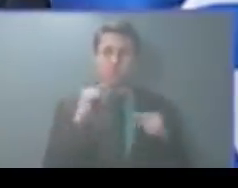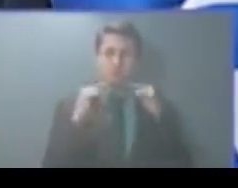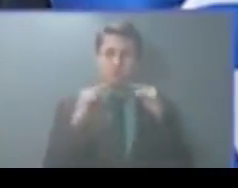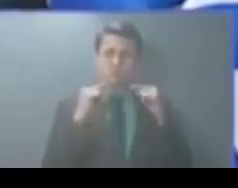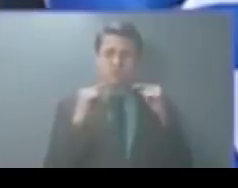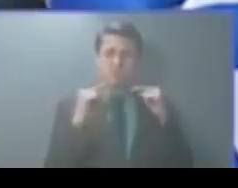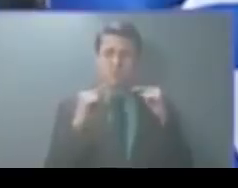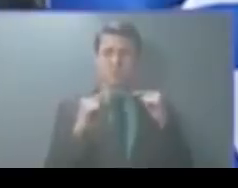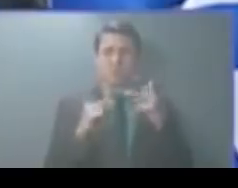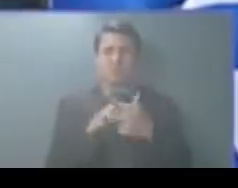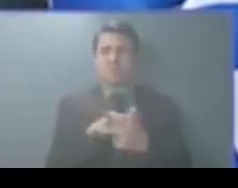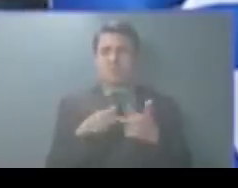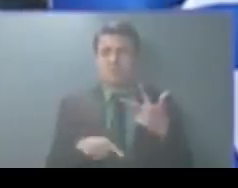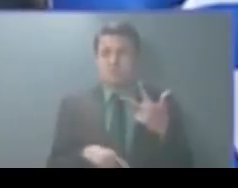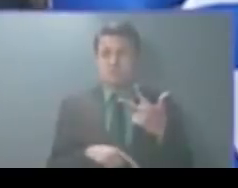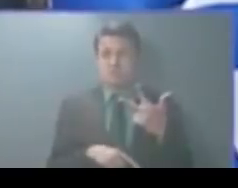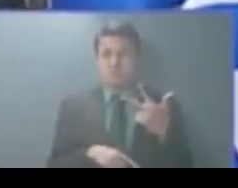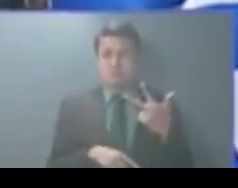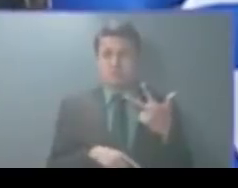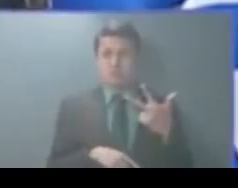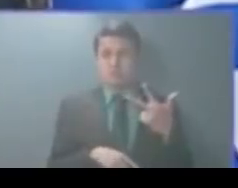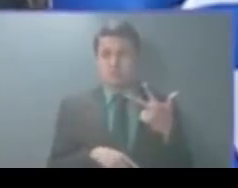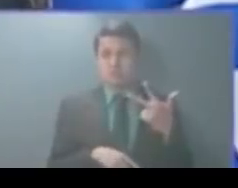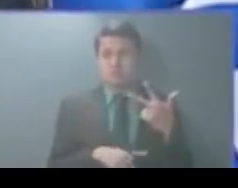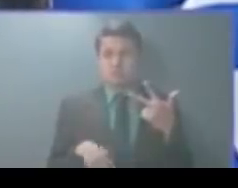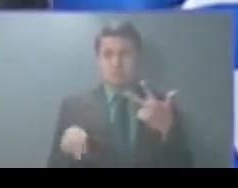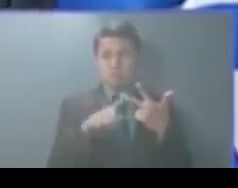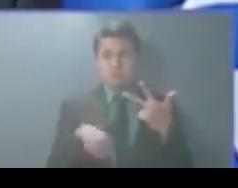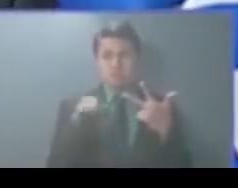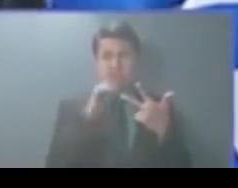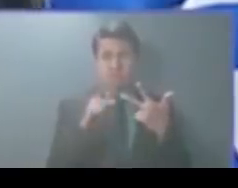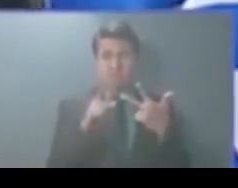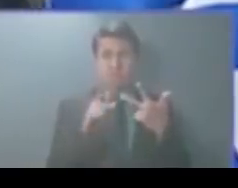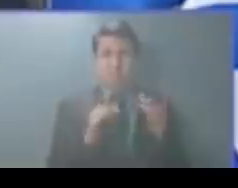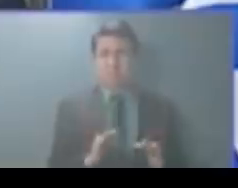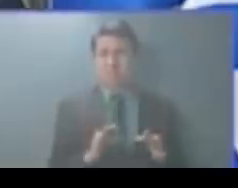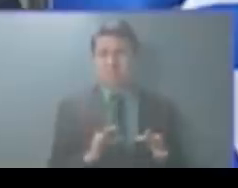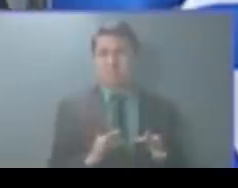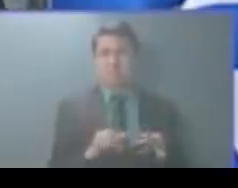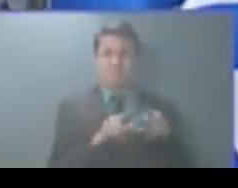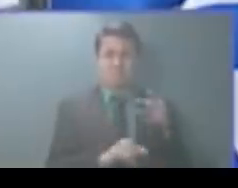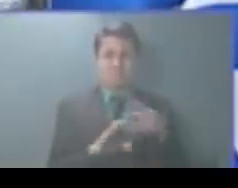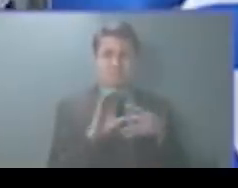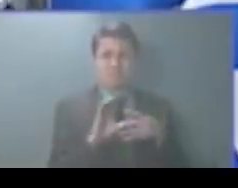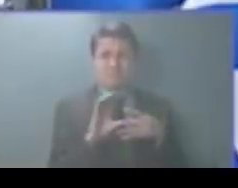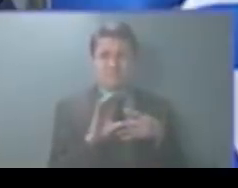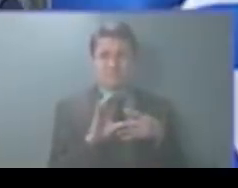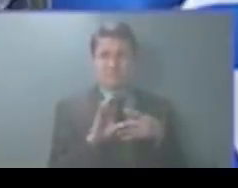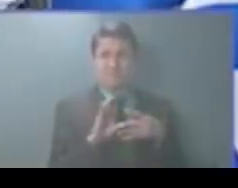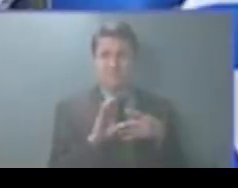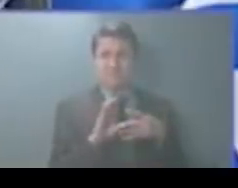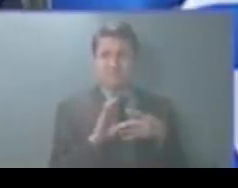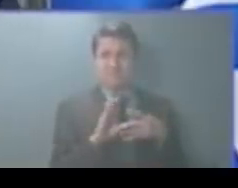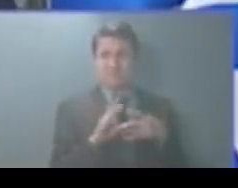tres poderes, no solo uno. El artículo 212 de la Constitución, en el